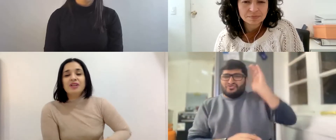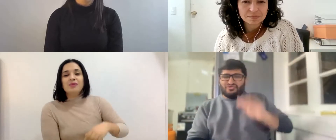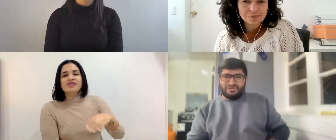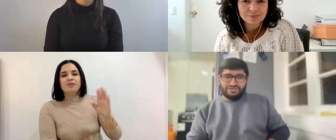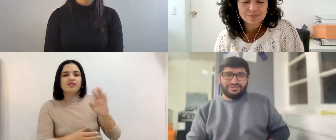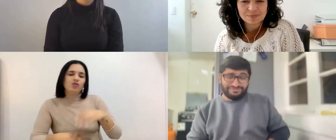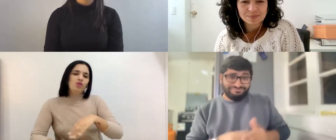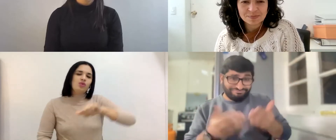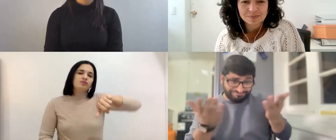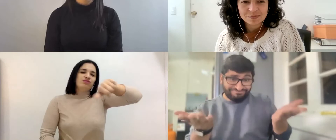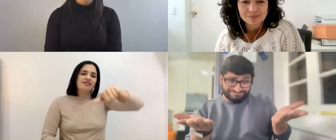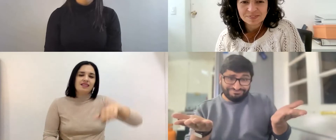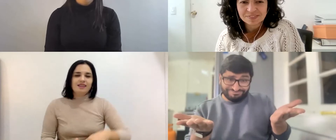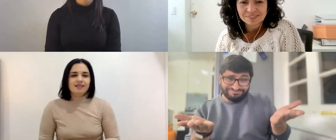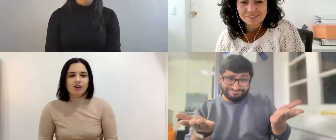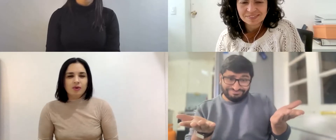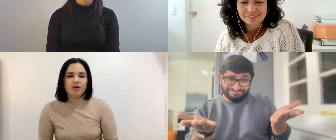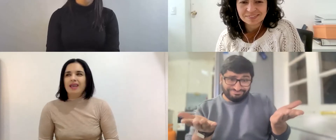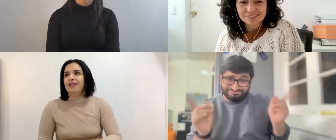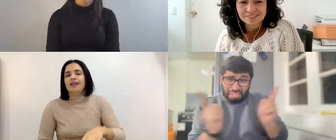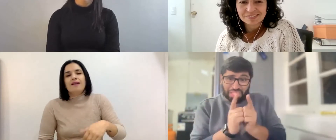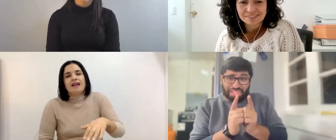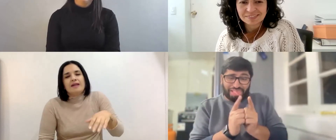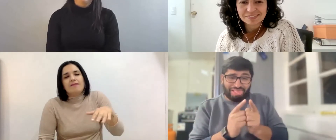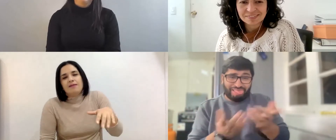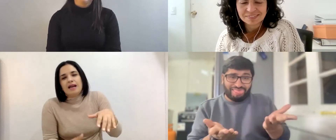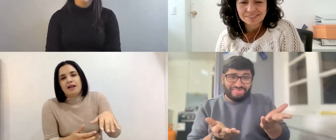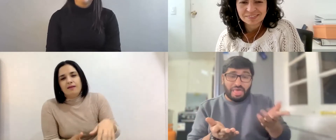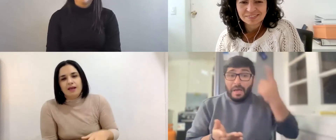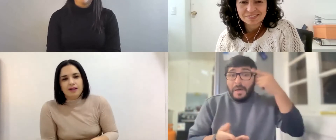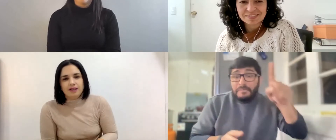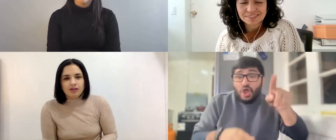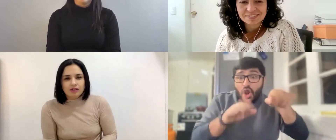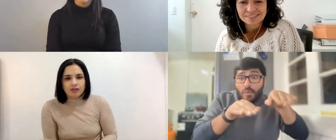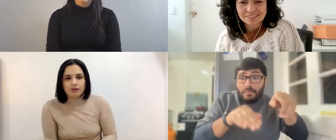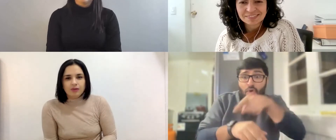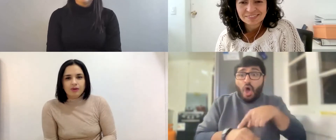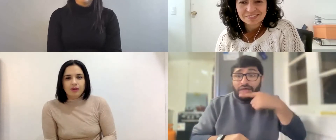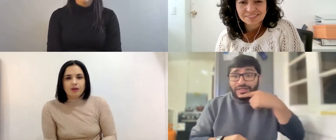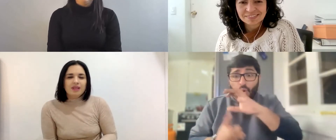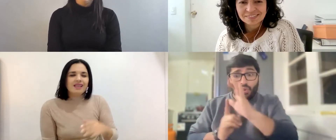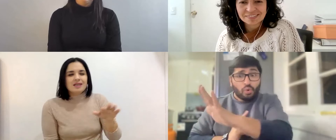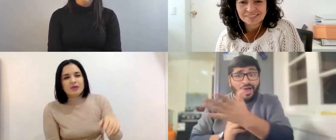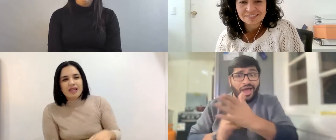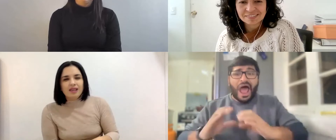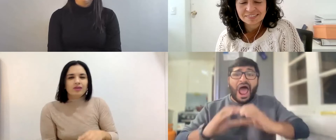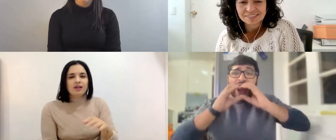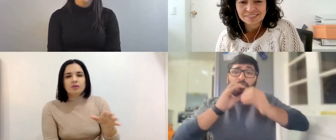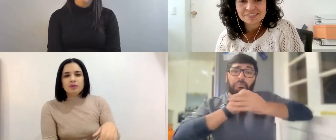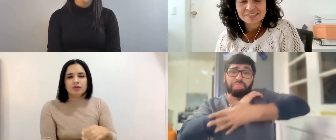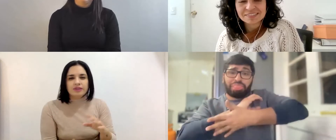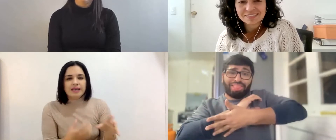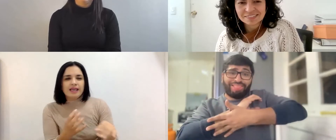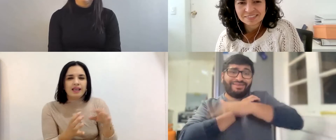Ya, por ejemplo, esa expresión, así, dice como, bla, bla, bla, bla, bla, bla, bla, y todo es como, mira que es chamullento,